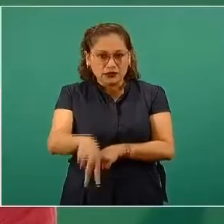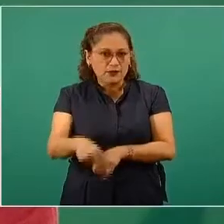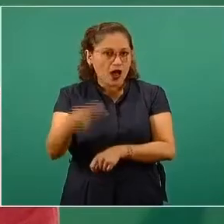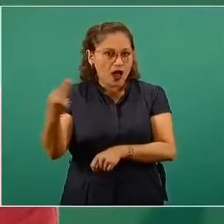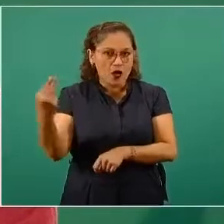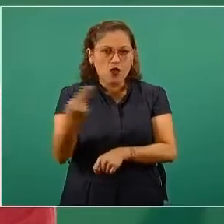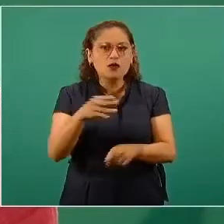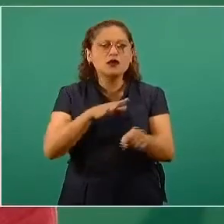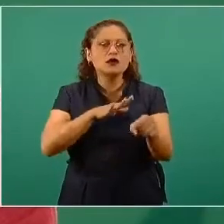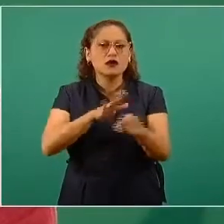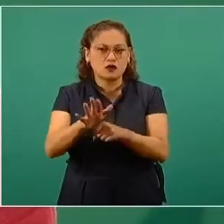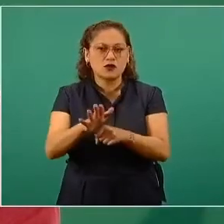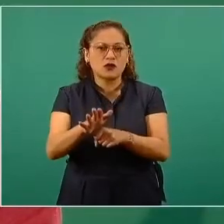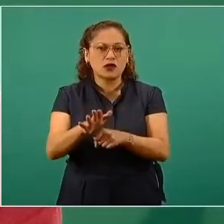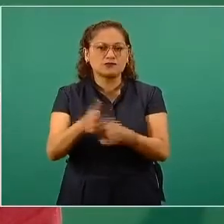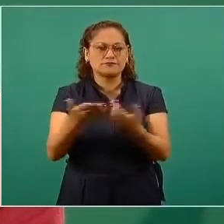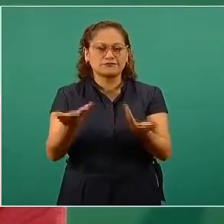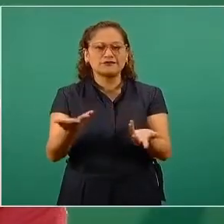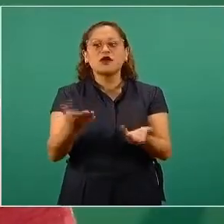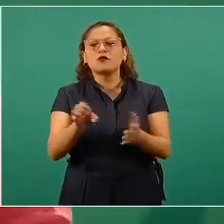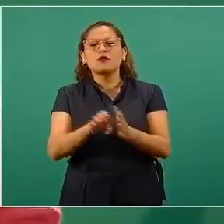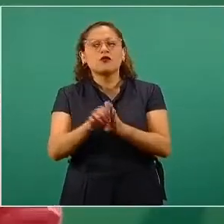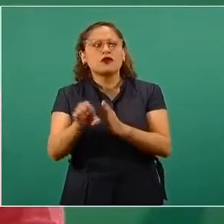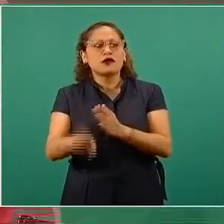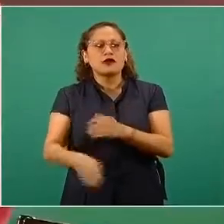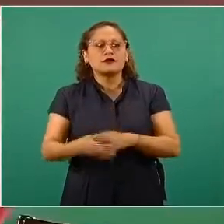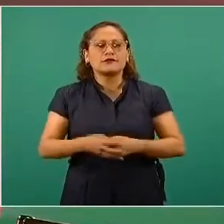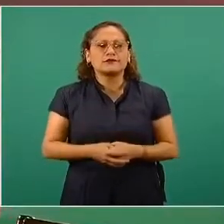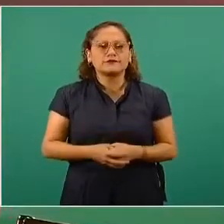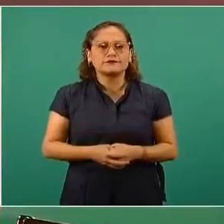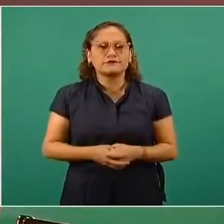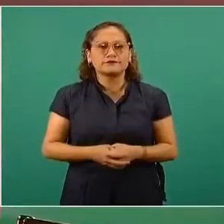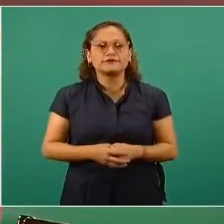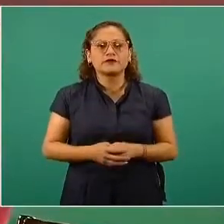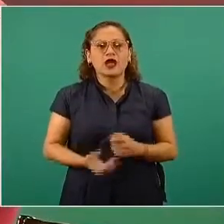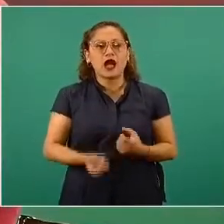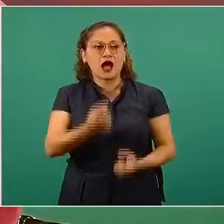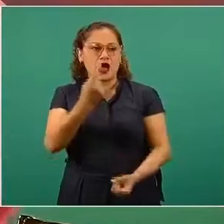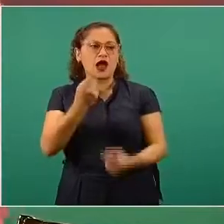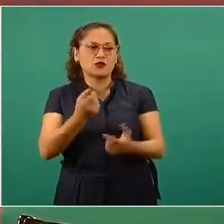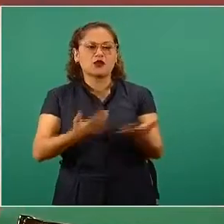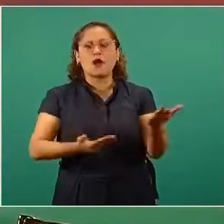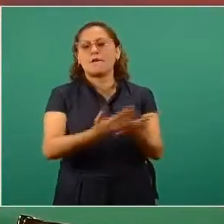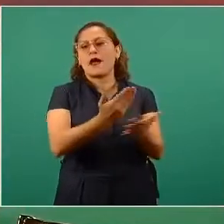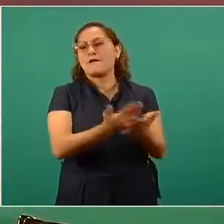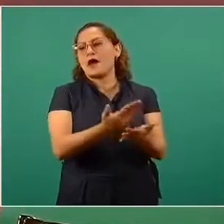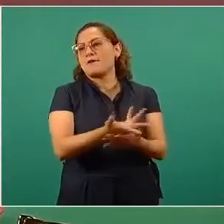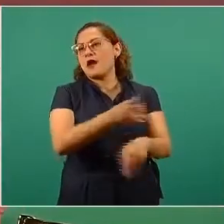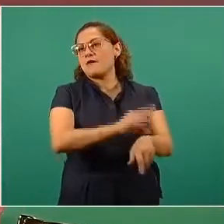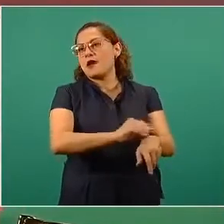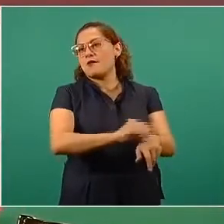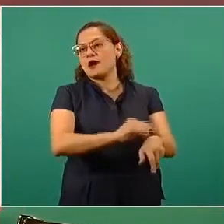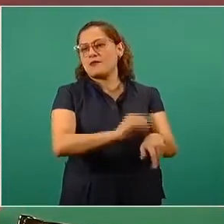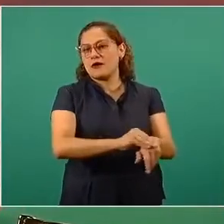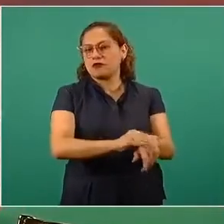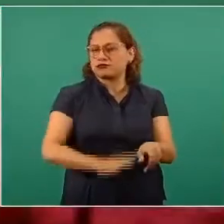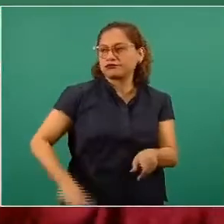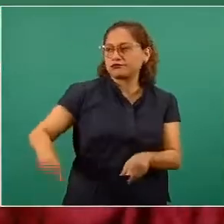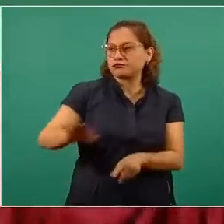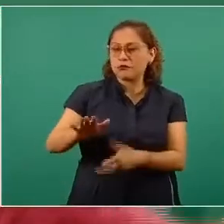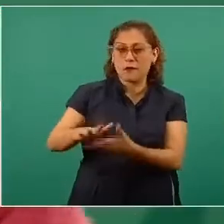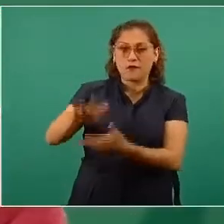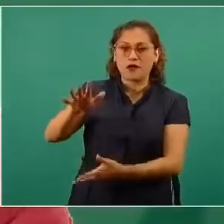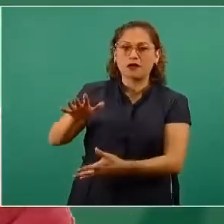la discrecionalidad. ¿Qué quiere decir esto? A algunos se les daba carretera rápida, a otros, la mayoría, se